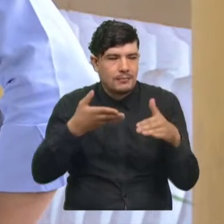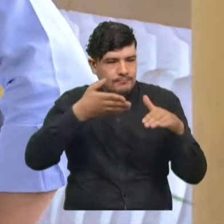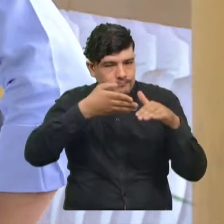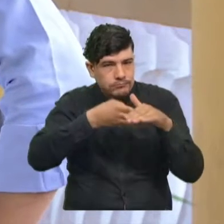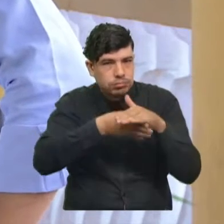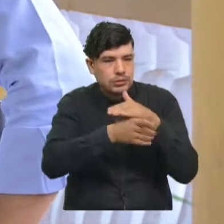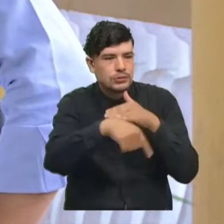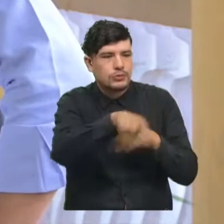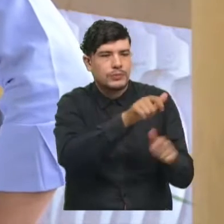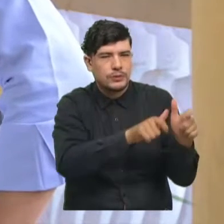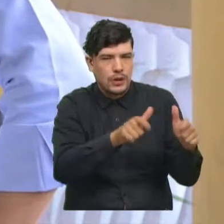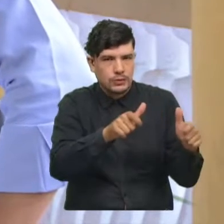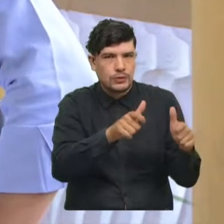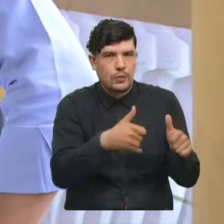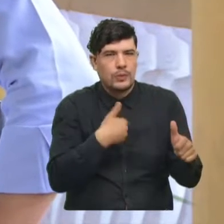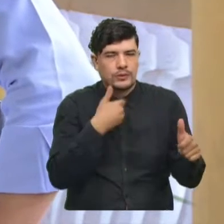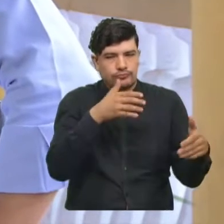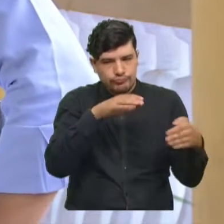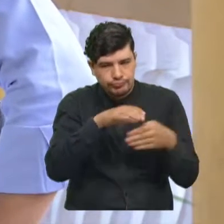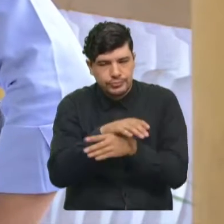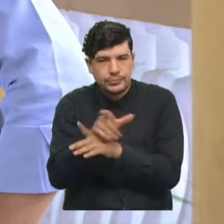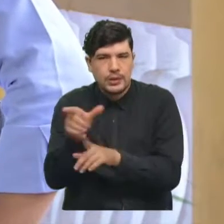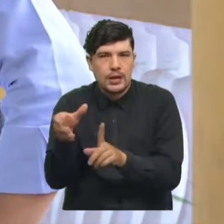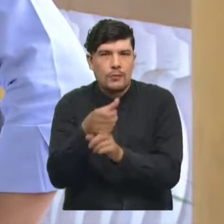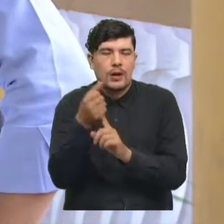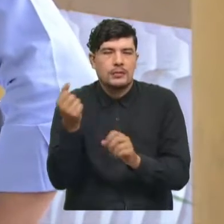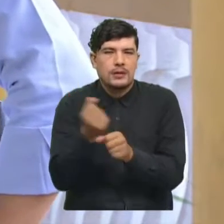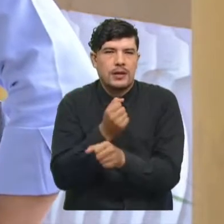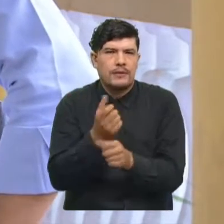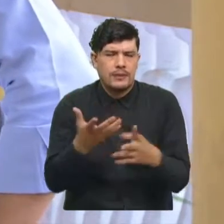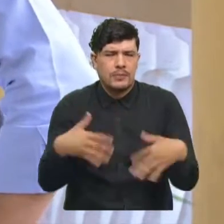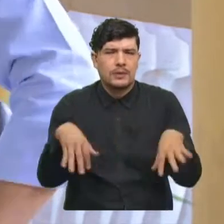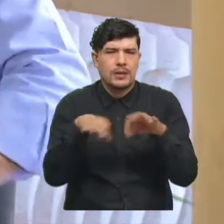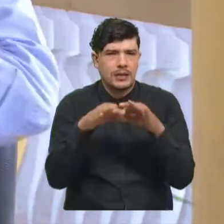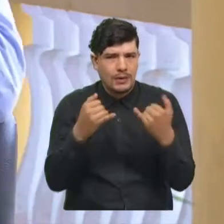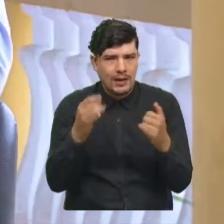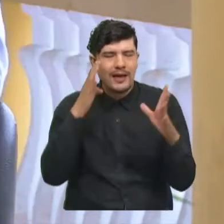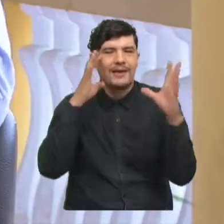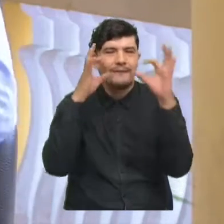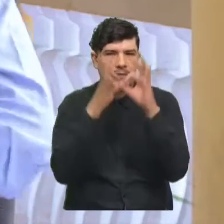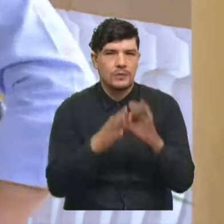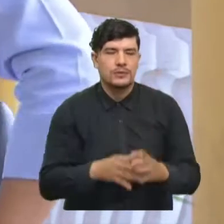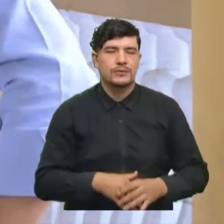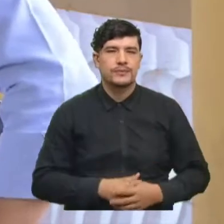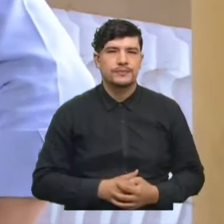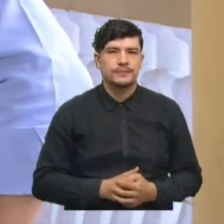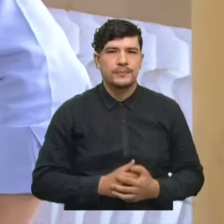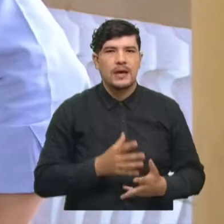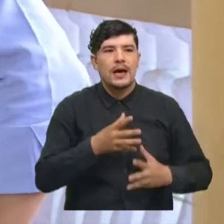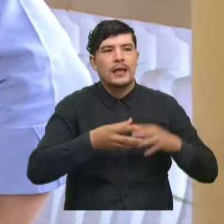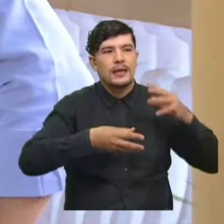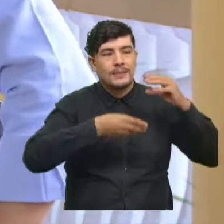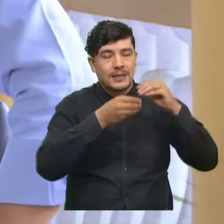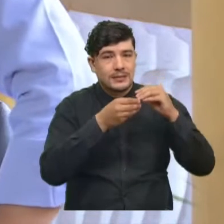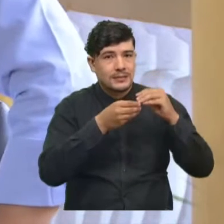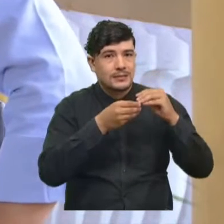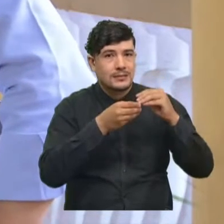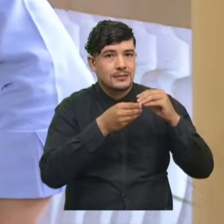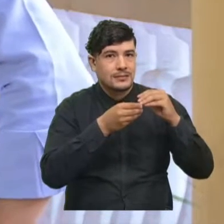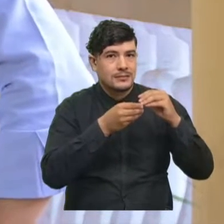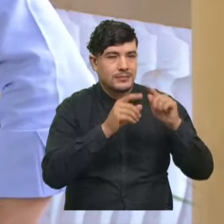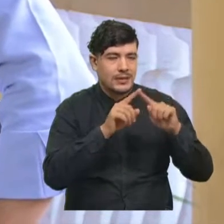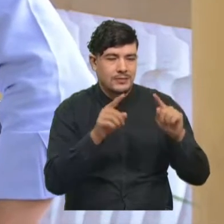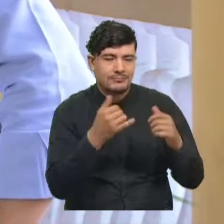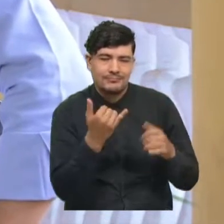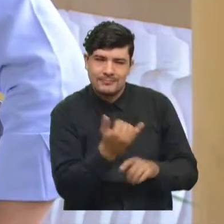brindarles un mercado laboral a ellos que tanto reclaman y piden y eso lo que se trata pero también rechazando esos